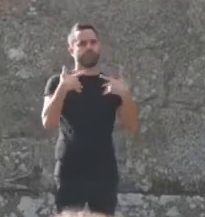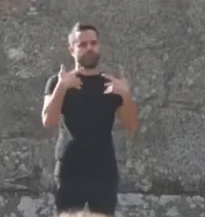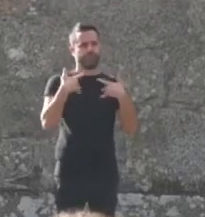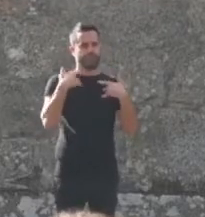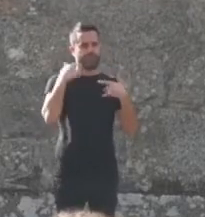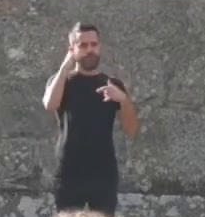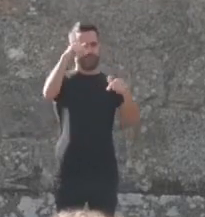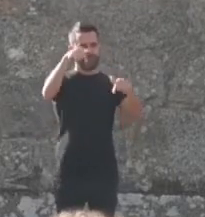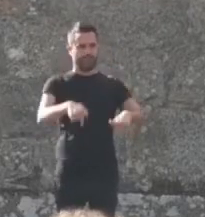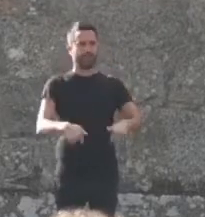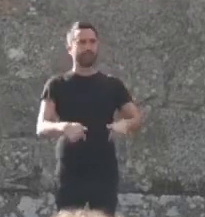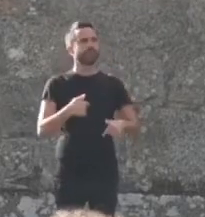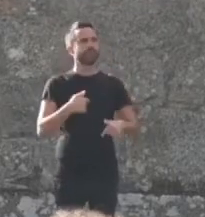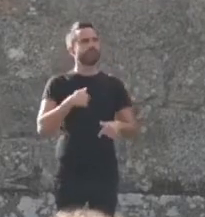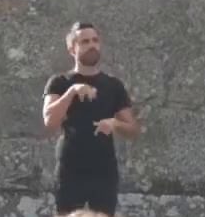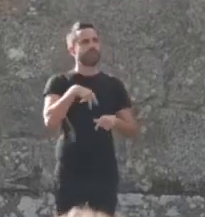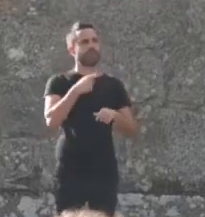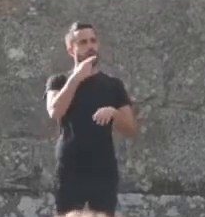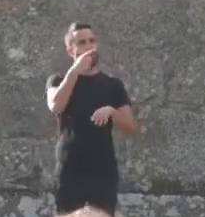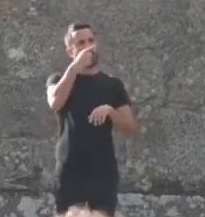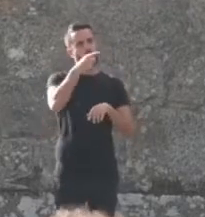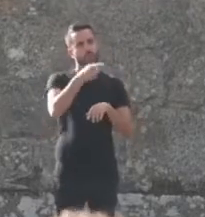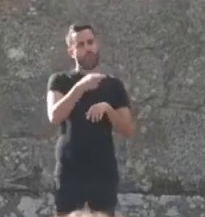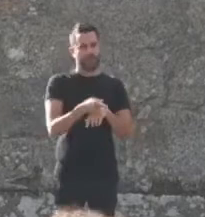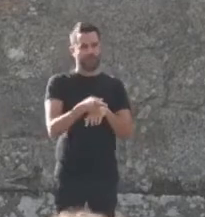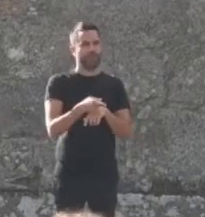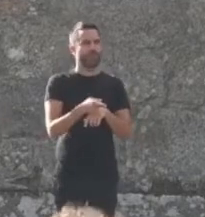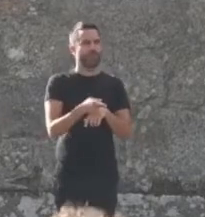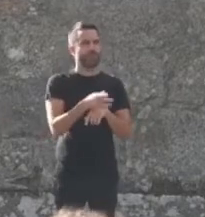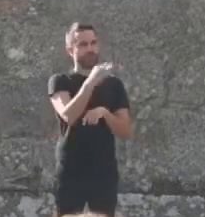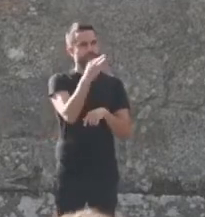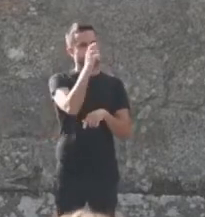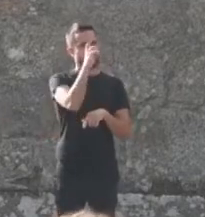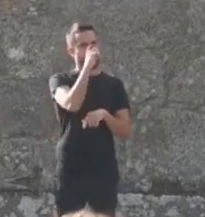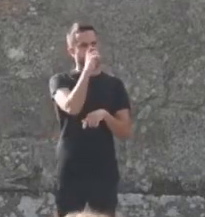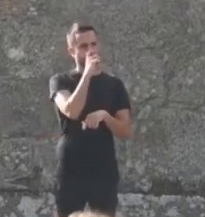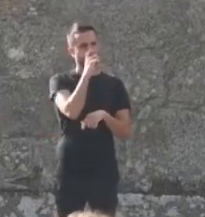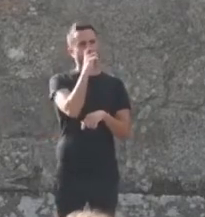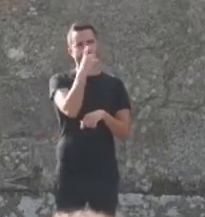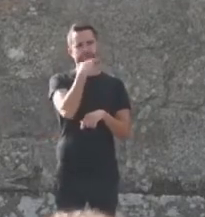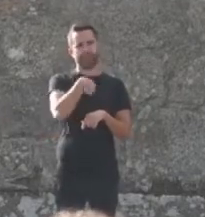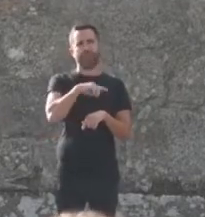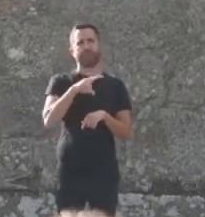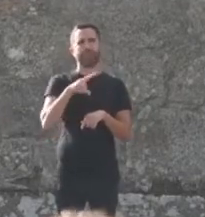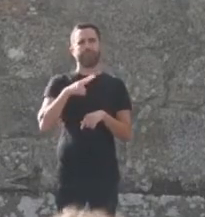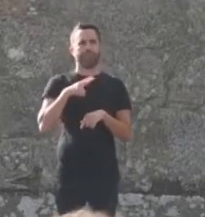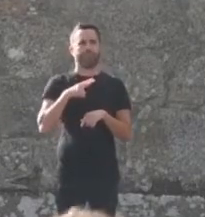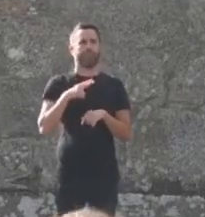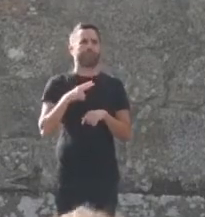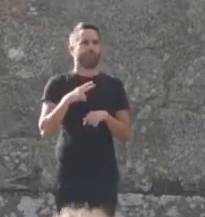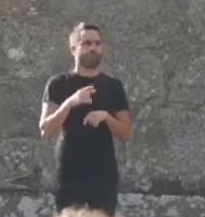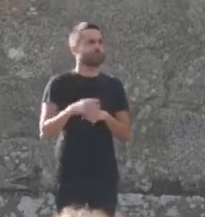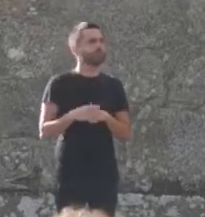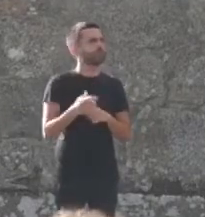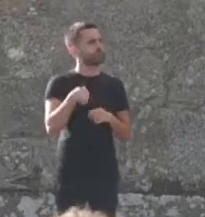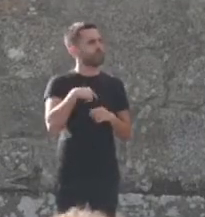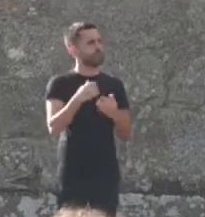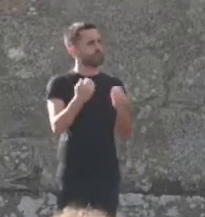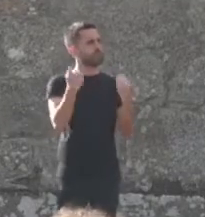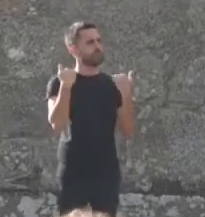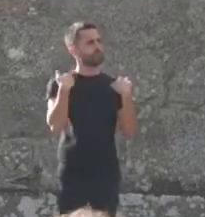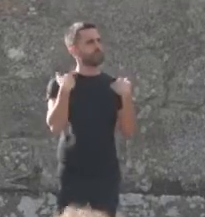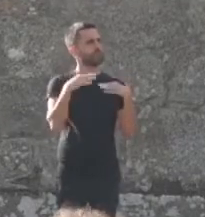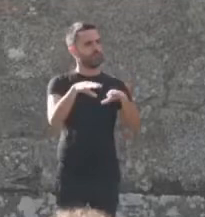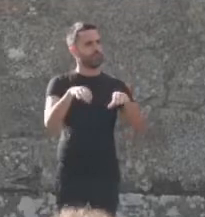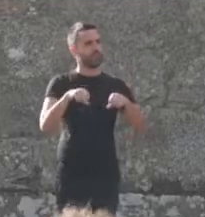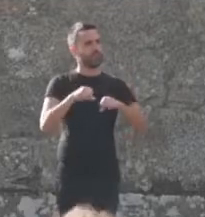unha obriga, é unha lembranza que lle debemos. E isto pretendemos facelo cando tivemos a responsabilidade do goberno,